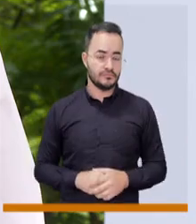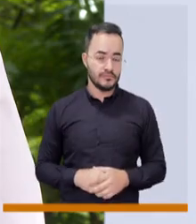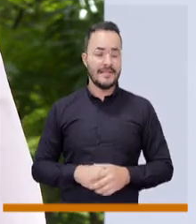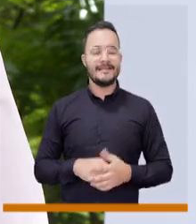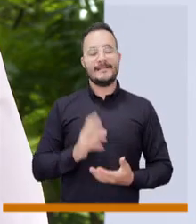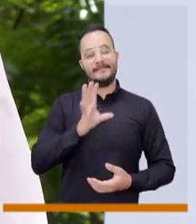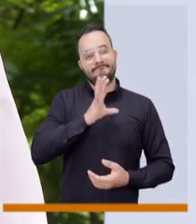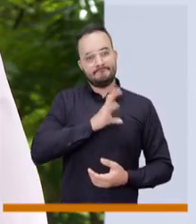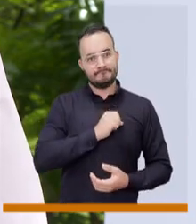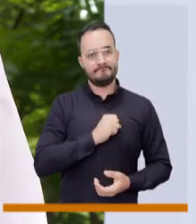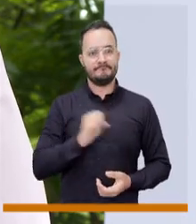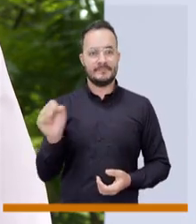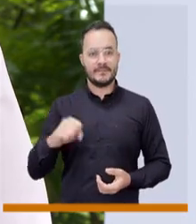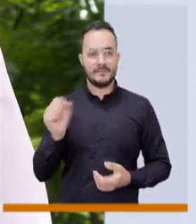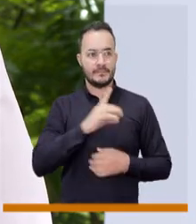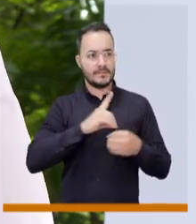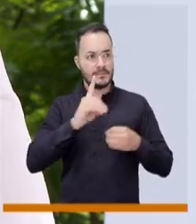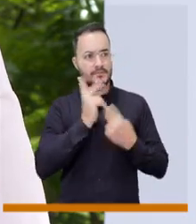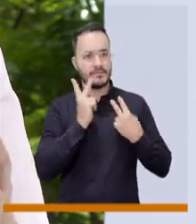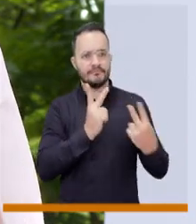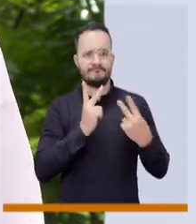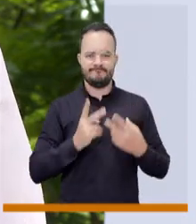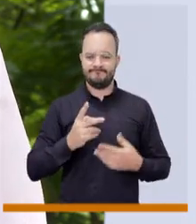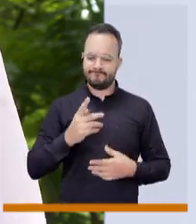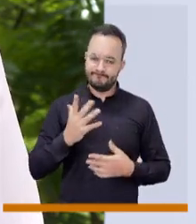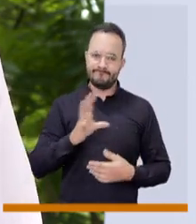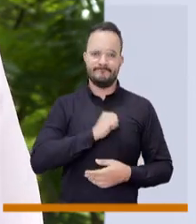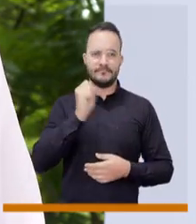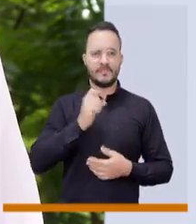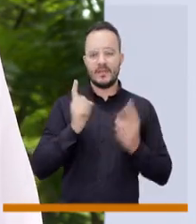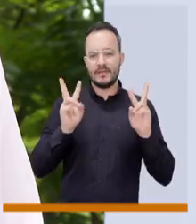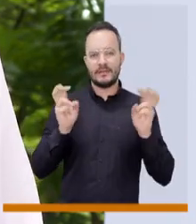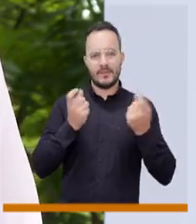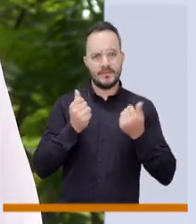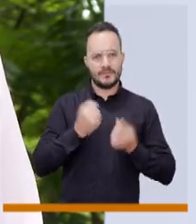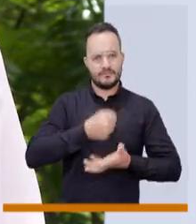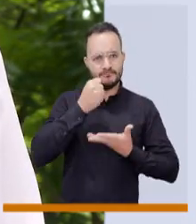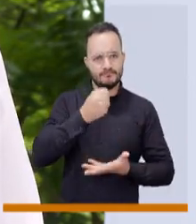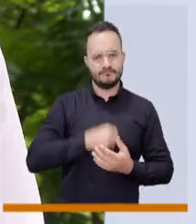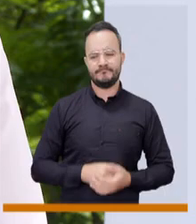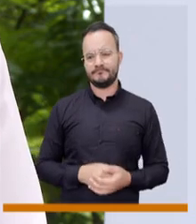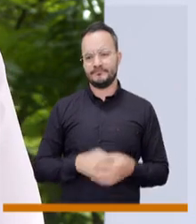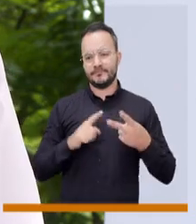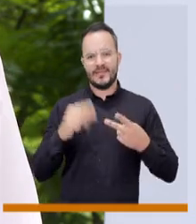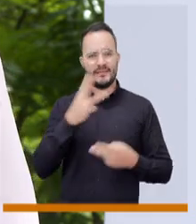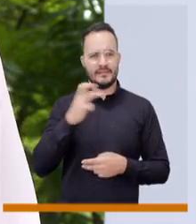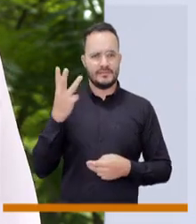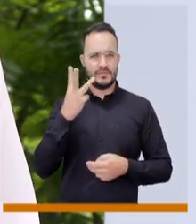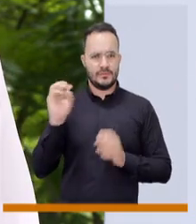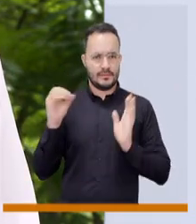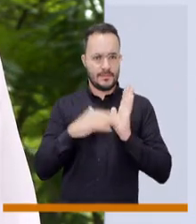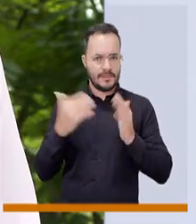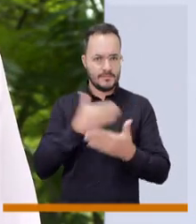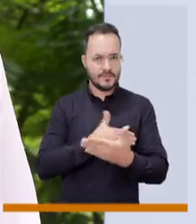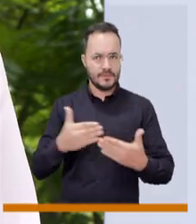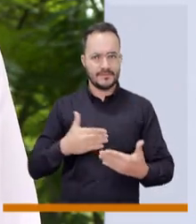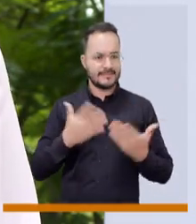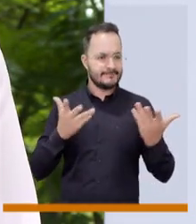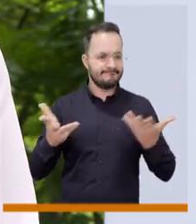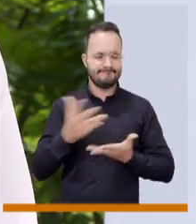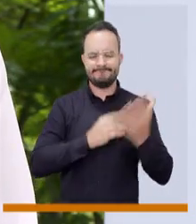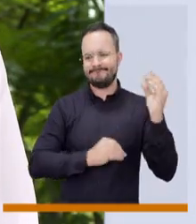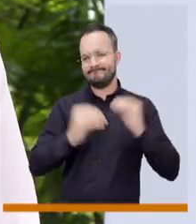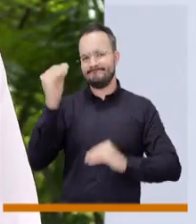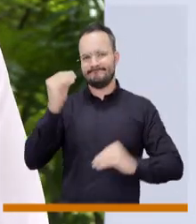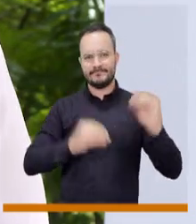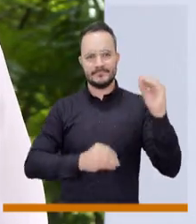con las situaciones que ha tenido el distrito, especialmente en temas de presupuesto, el proyecto también de los 330 mil millones que no